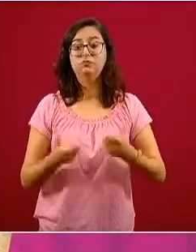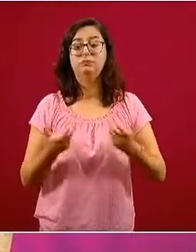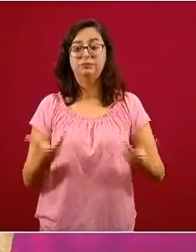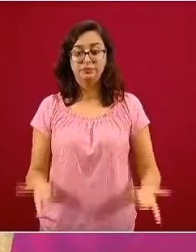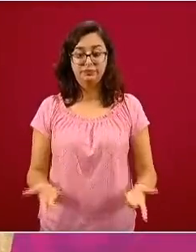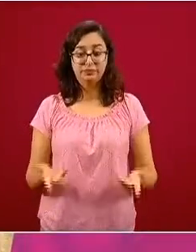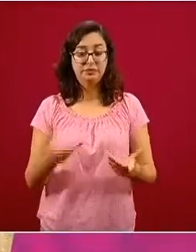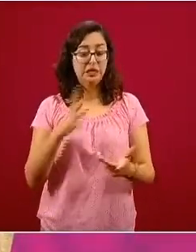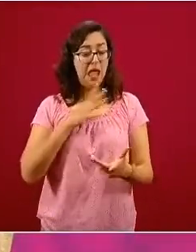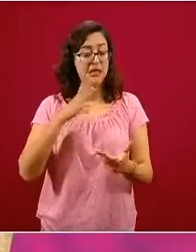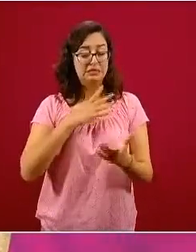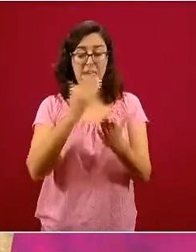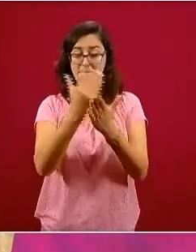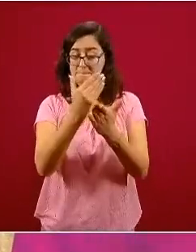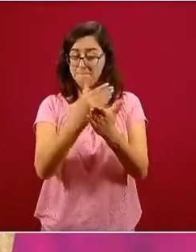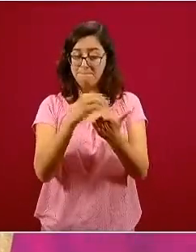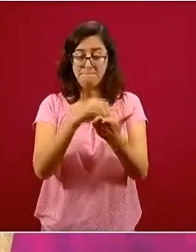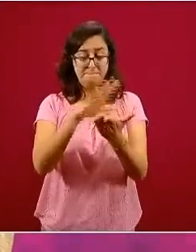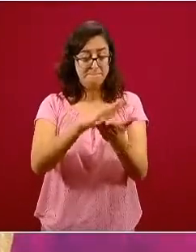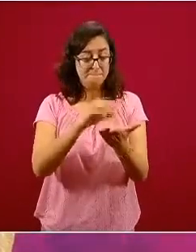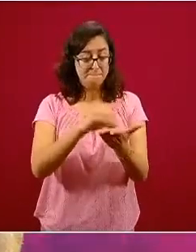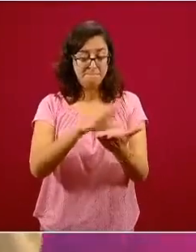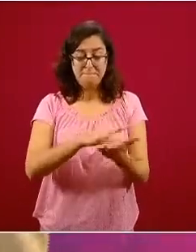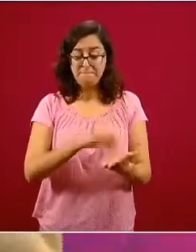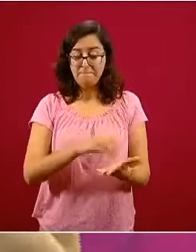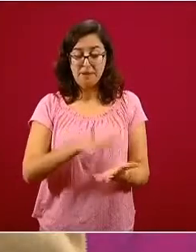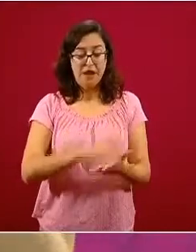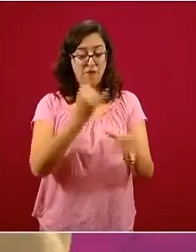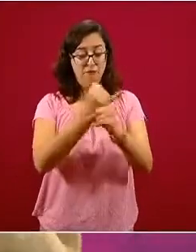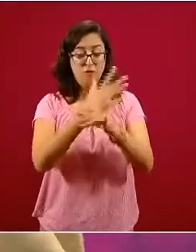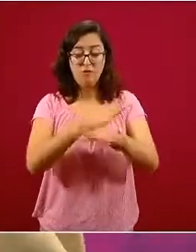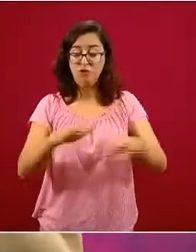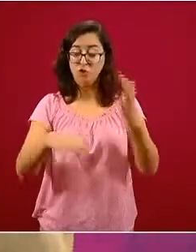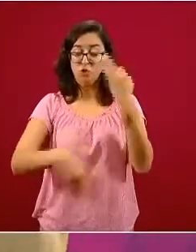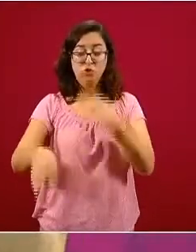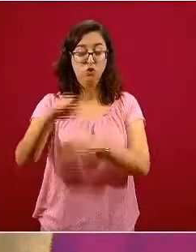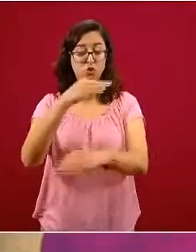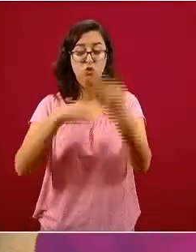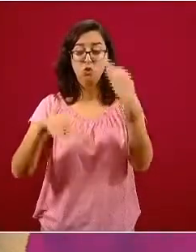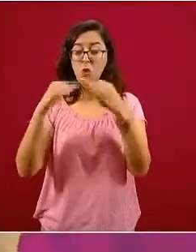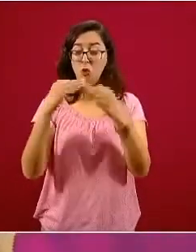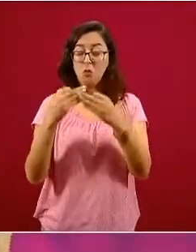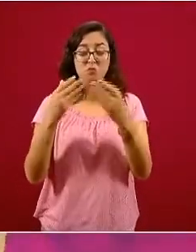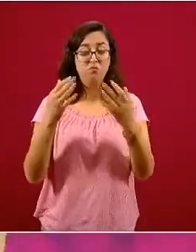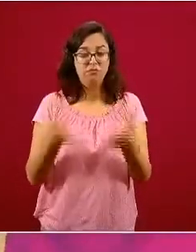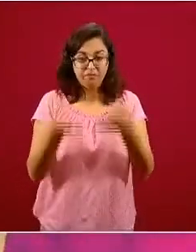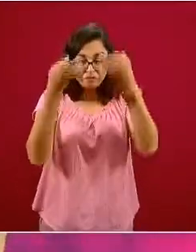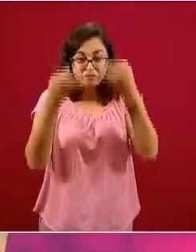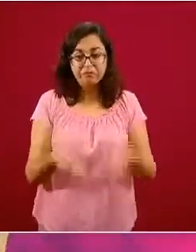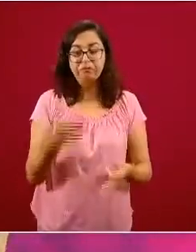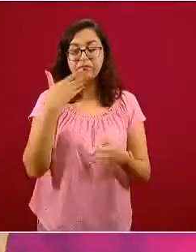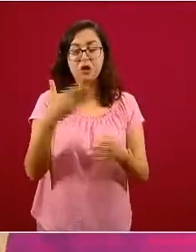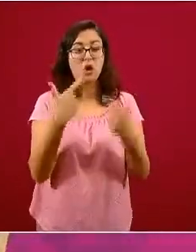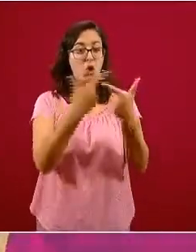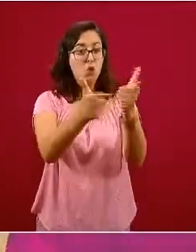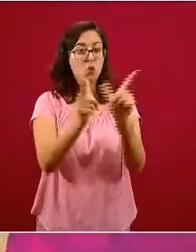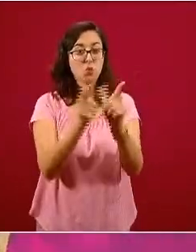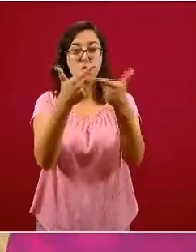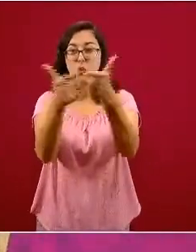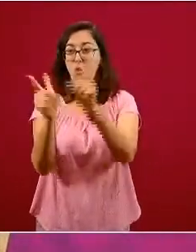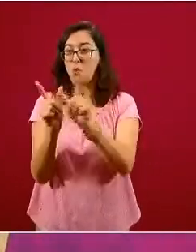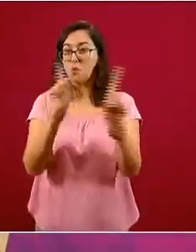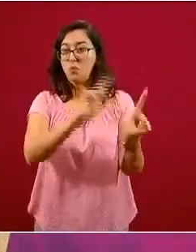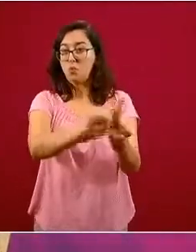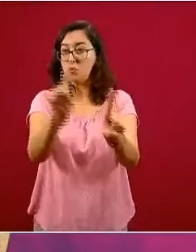existe todos los fundamentos teóricos, técnicos, científicos, revisados por distintos grupos académicos